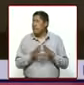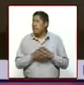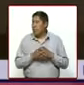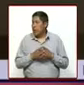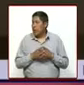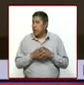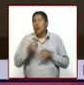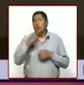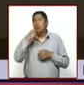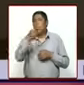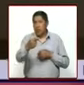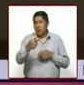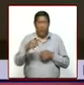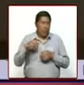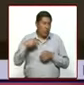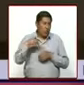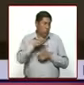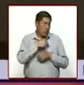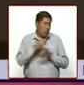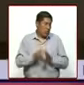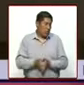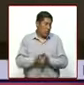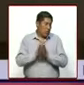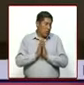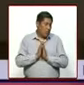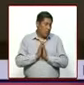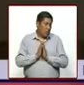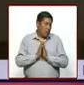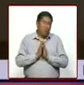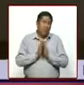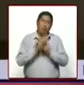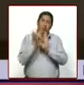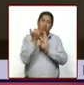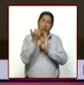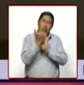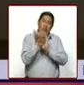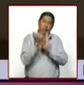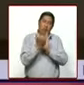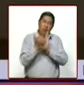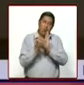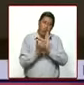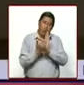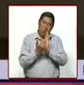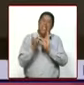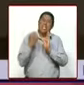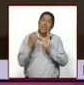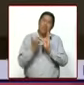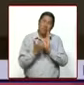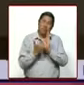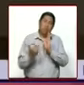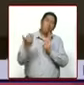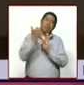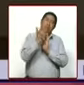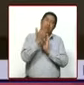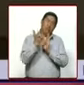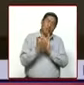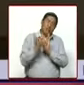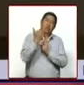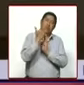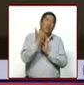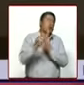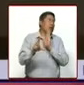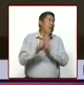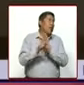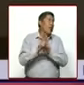Como habíamos anunciado, nosotros solicitamos la alteración del orden del día a efectos de poder tratar en primera instancia la aprobación de las